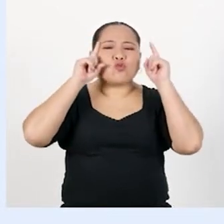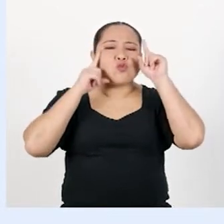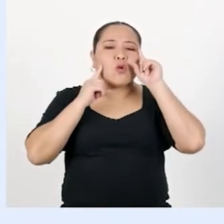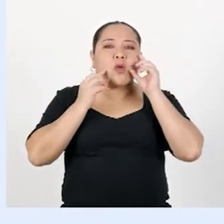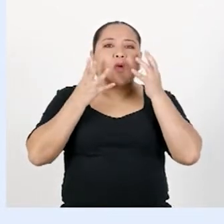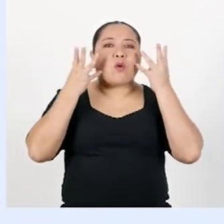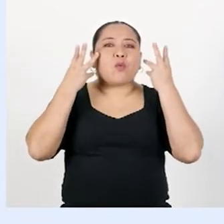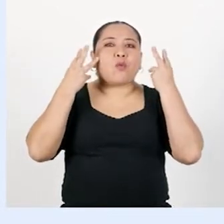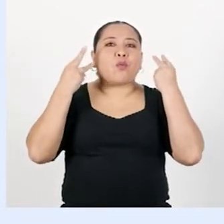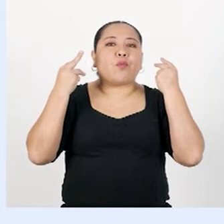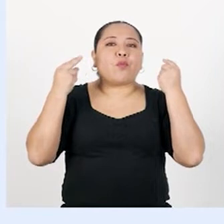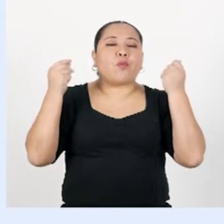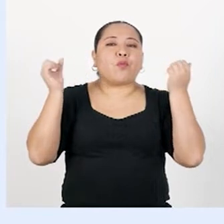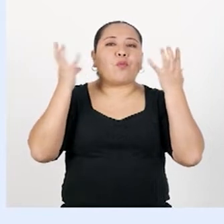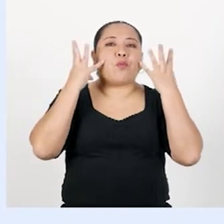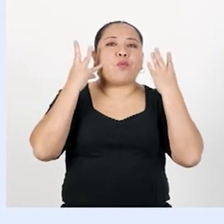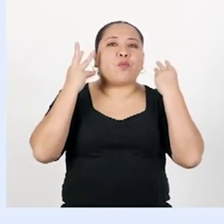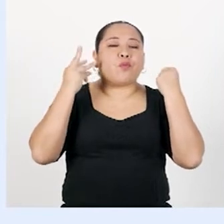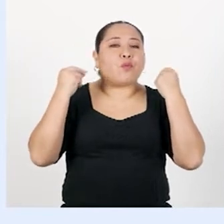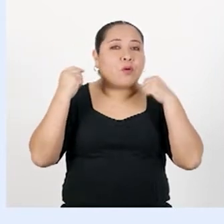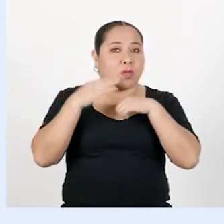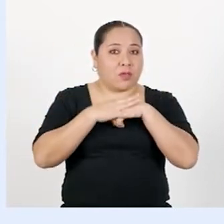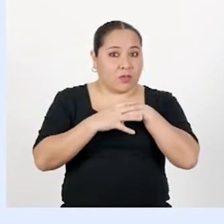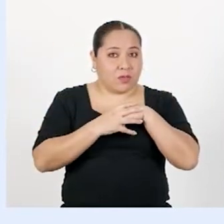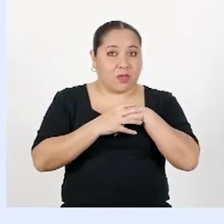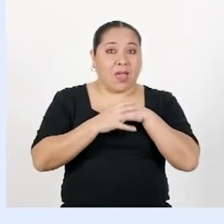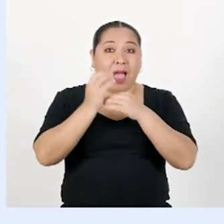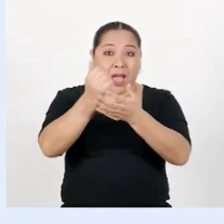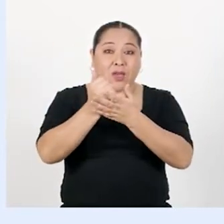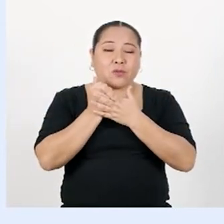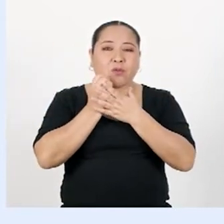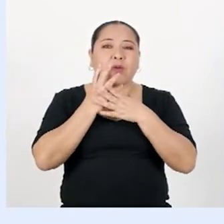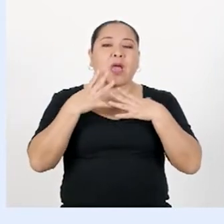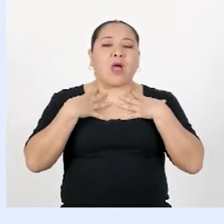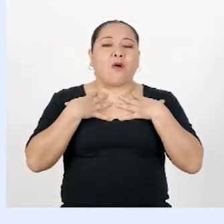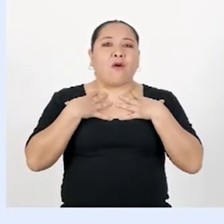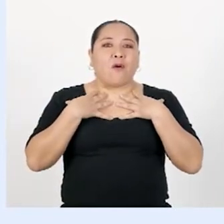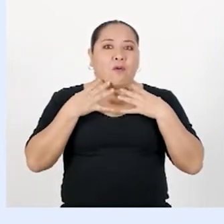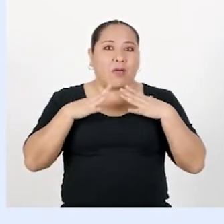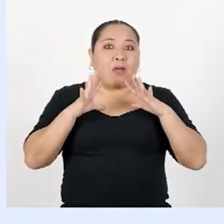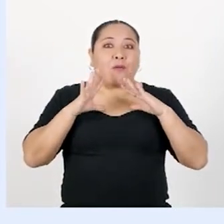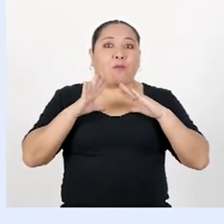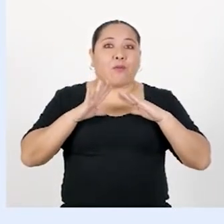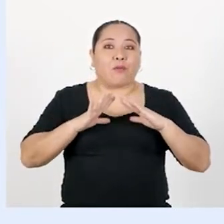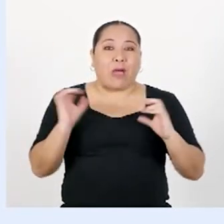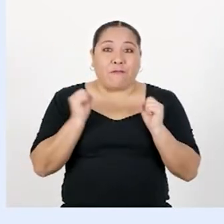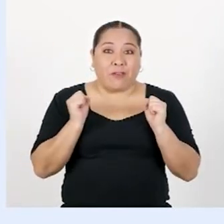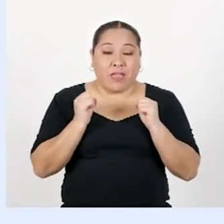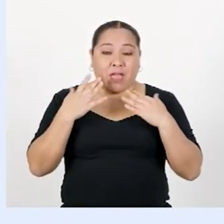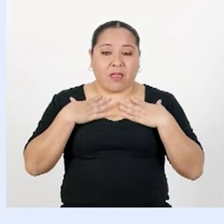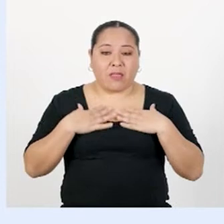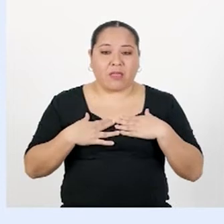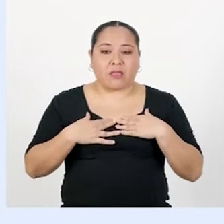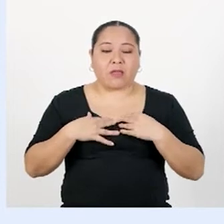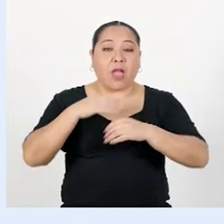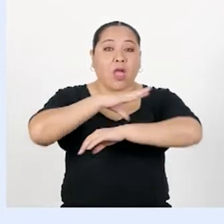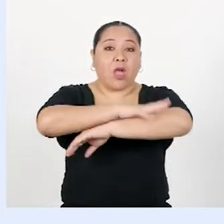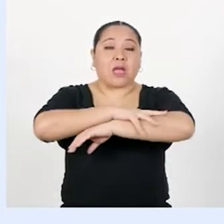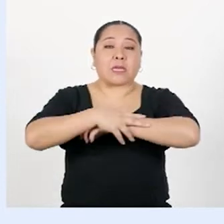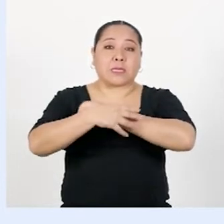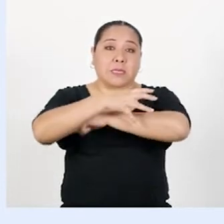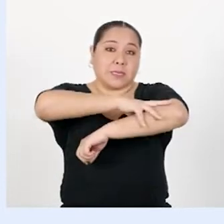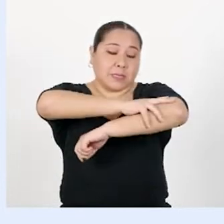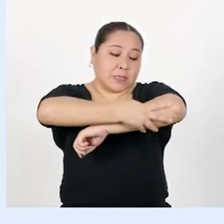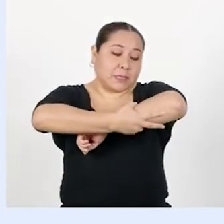forma que la evaporación del sudor en la piel puede ayudar a enfriarte. La musculatura